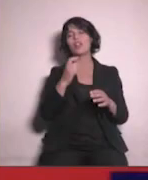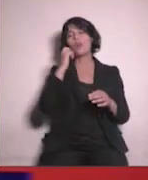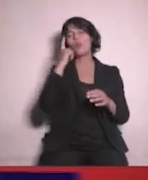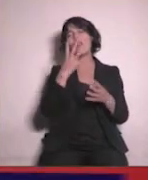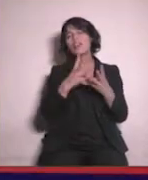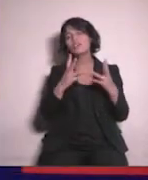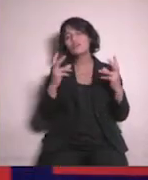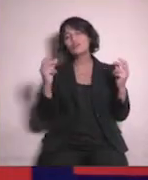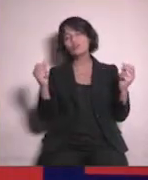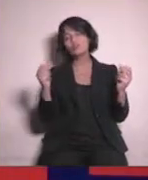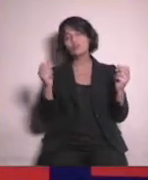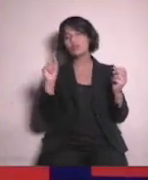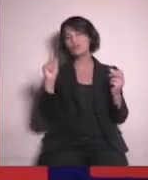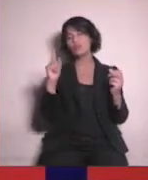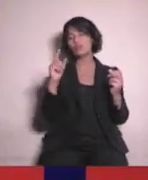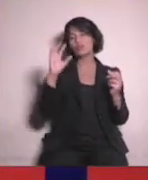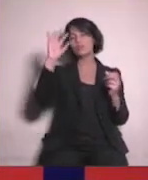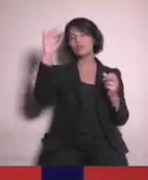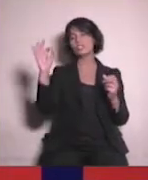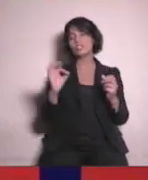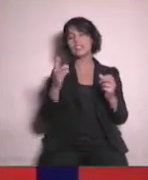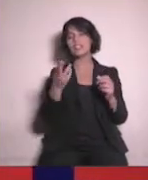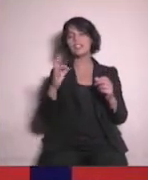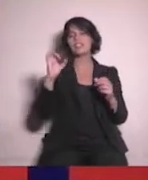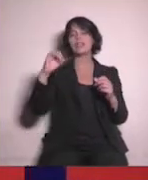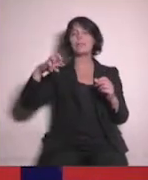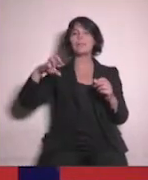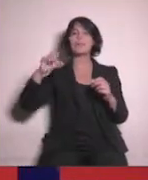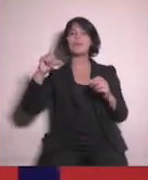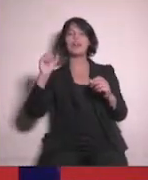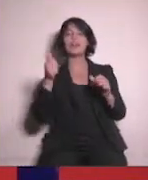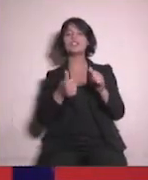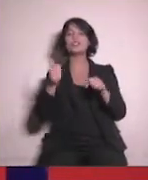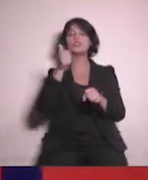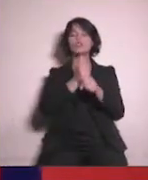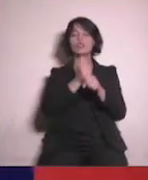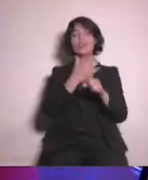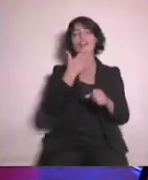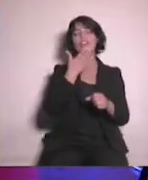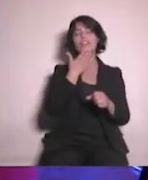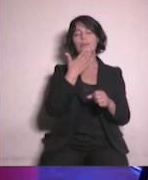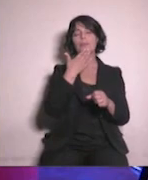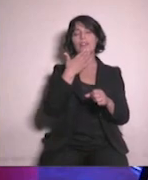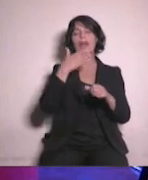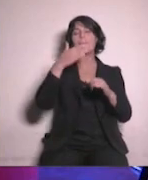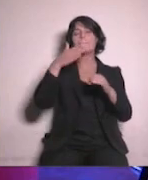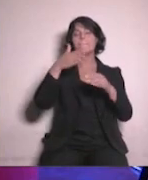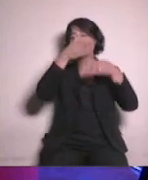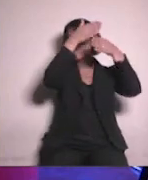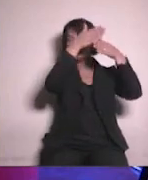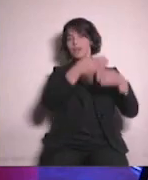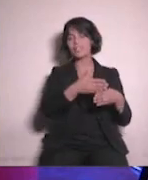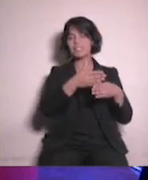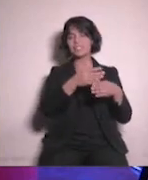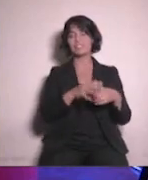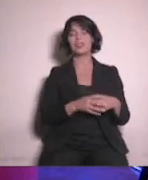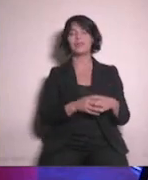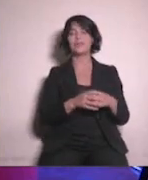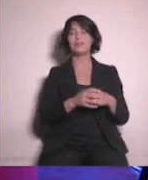está? No es solo la tasa de reemplazo, la solución básica es la continuidad en la cotización.